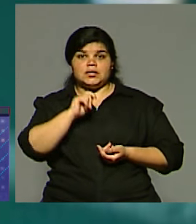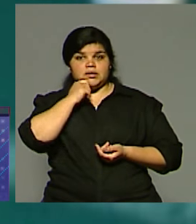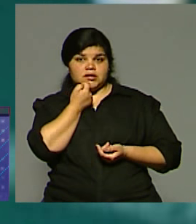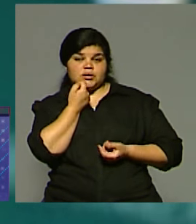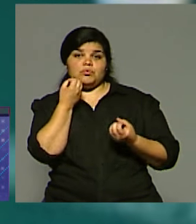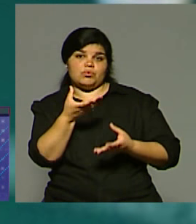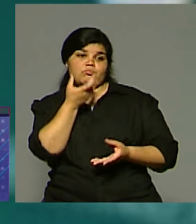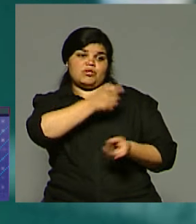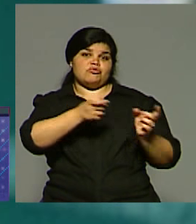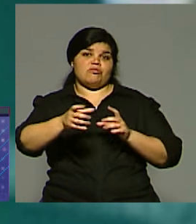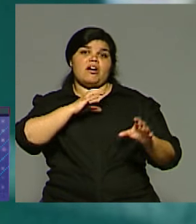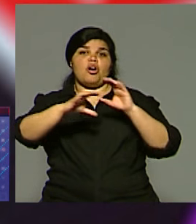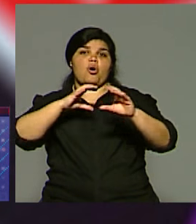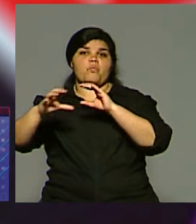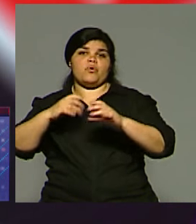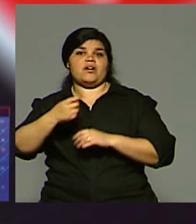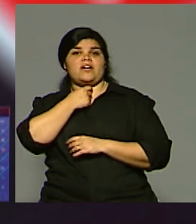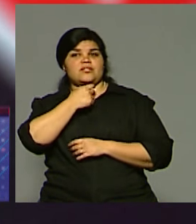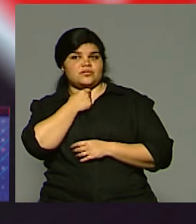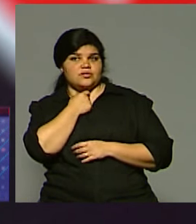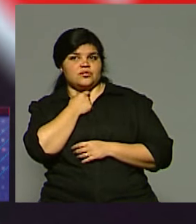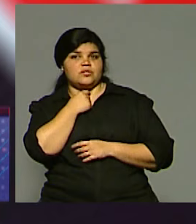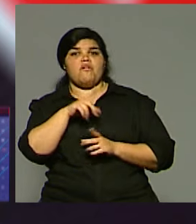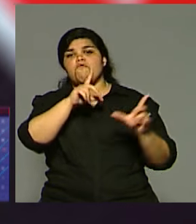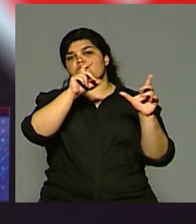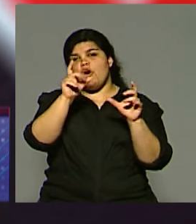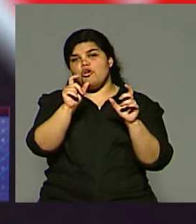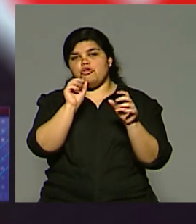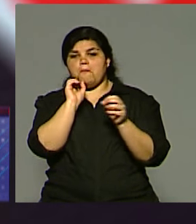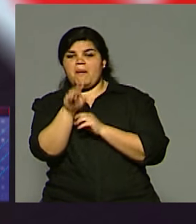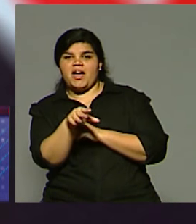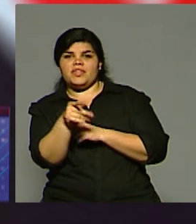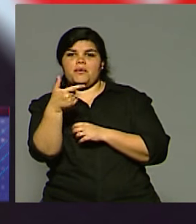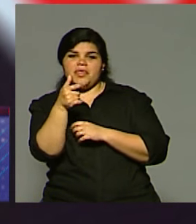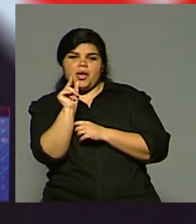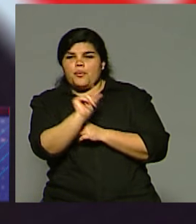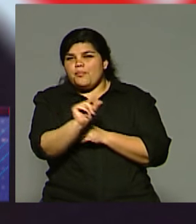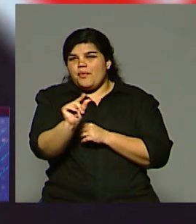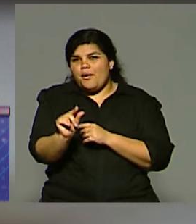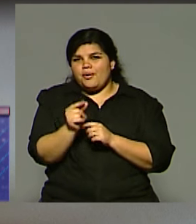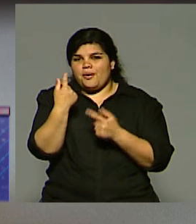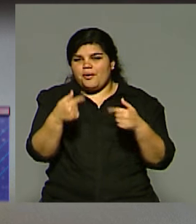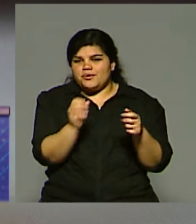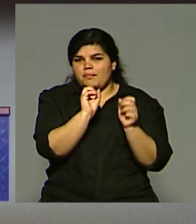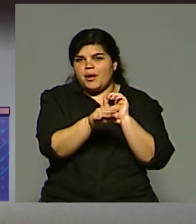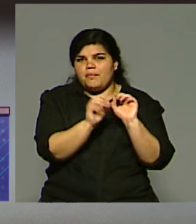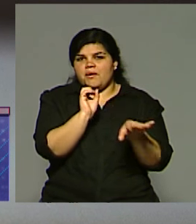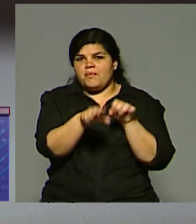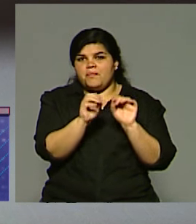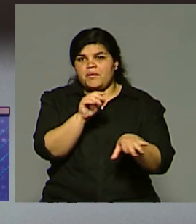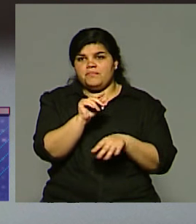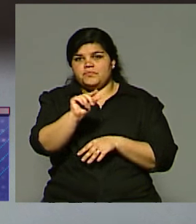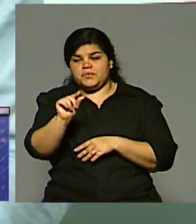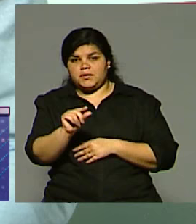quería comunicarse con sus familiares. Otra cosa, no lo sacar una fotito, enviar una foto, un video, una cosa así corta. Entonces, ¿para qué querías? Bueno,